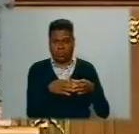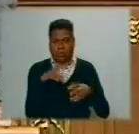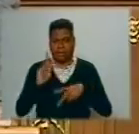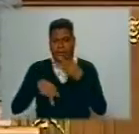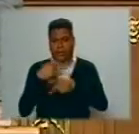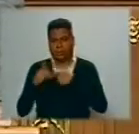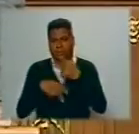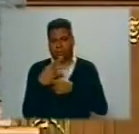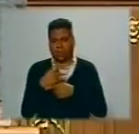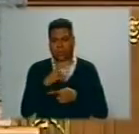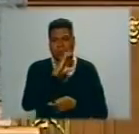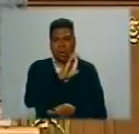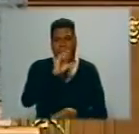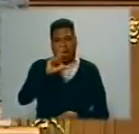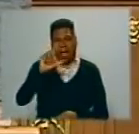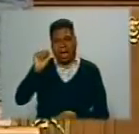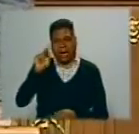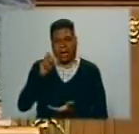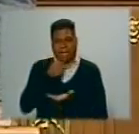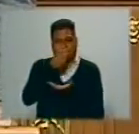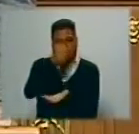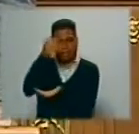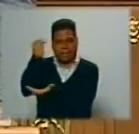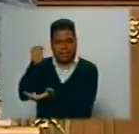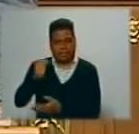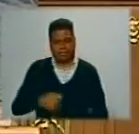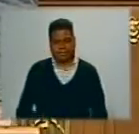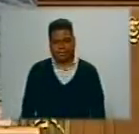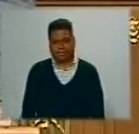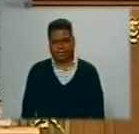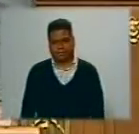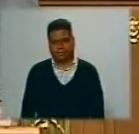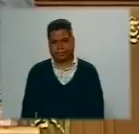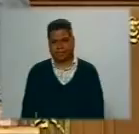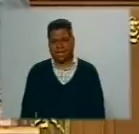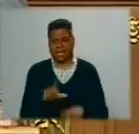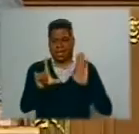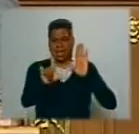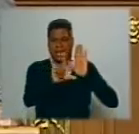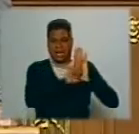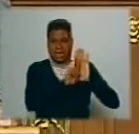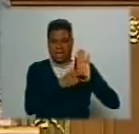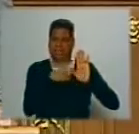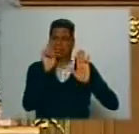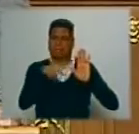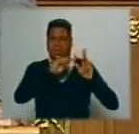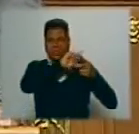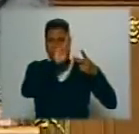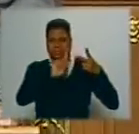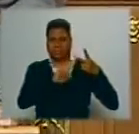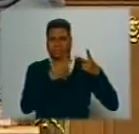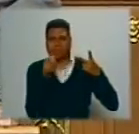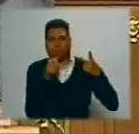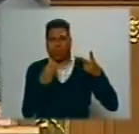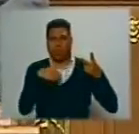del CLAP, la ley de la unidad tributaria